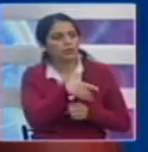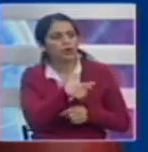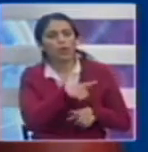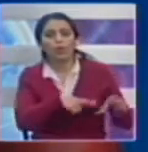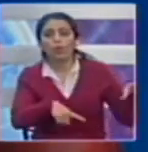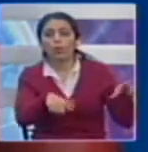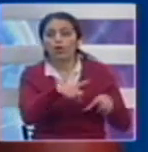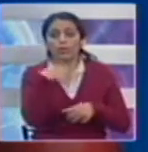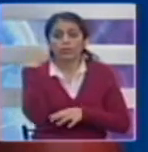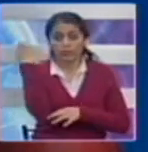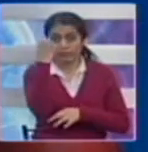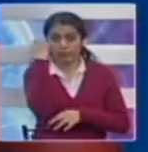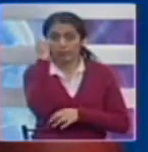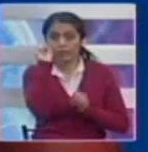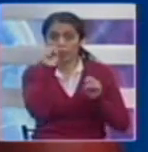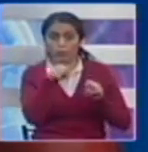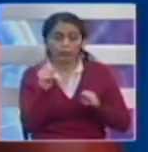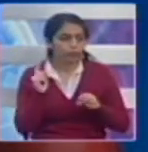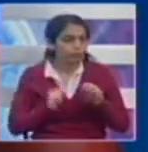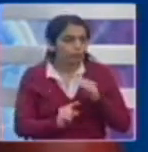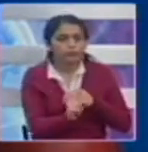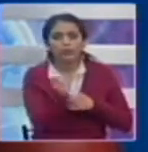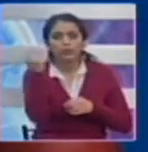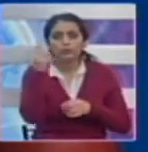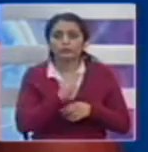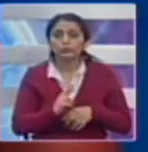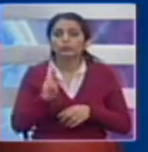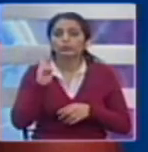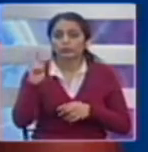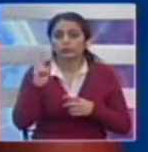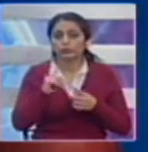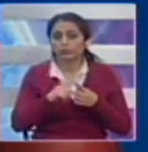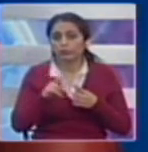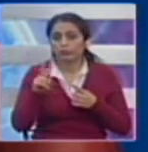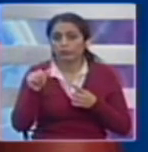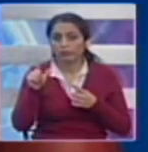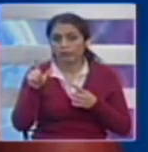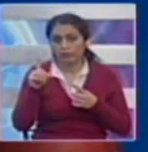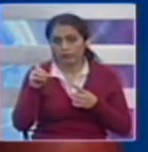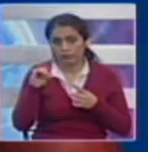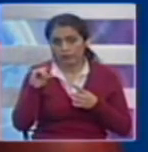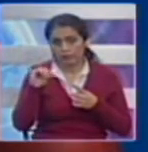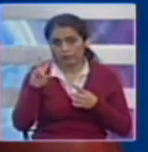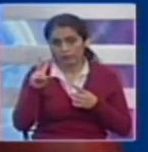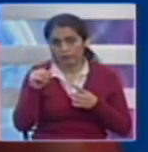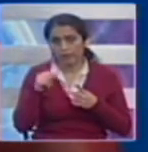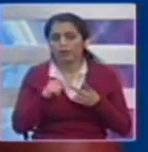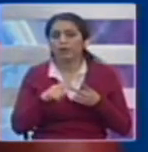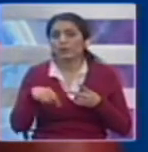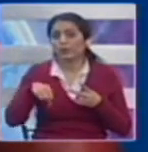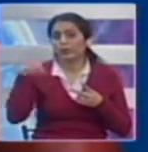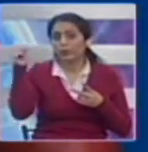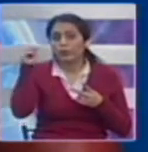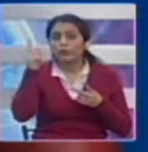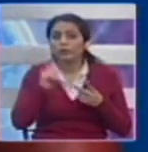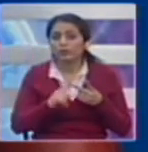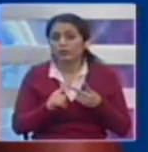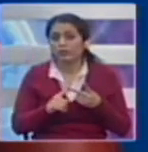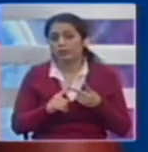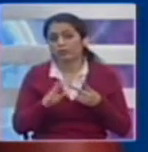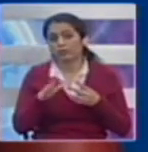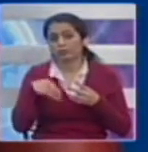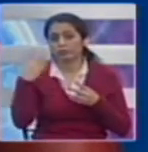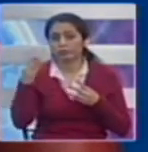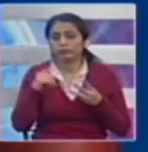que puedan ser atendidos, que es en el sur, el Centro Ambulatorio Valdivia, en el norte, el Centro Ambulatorio Norte, que queda frente a la Marta de Rol